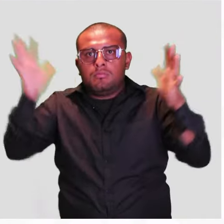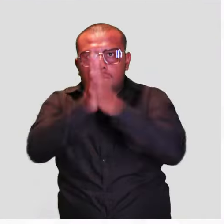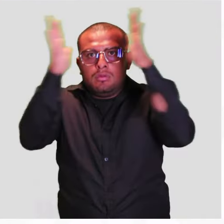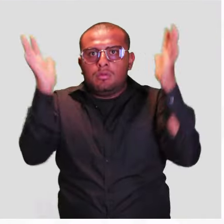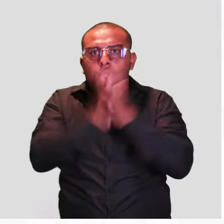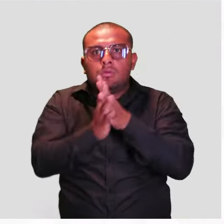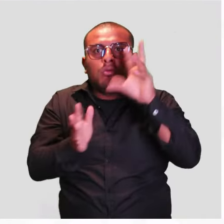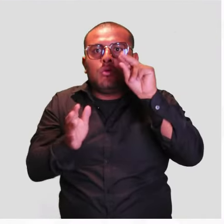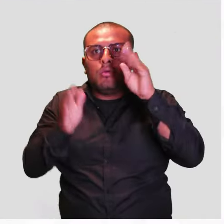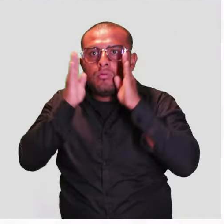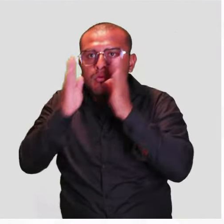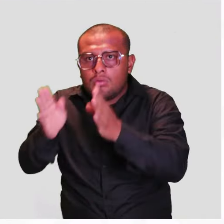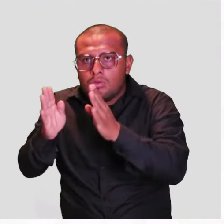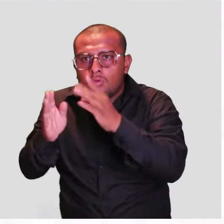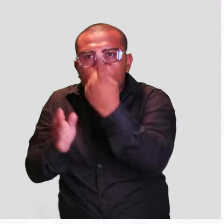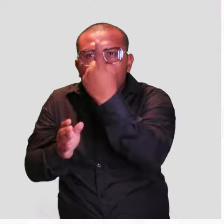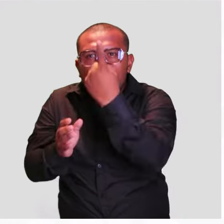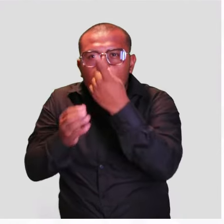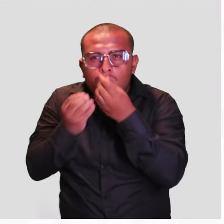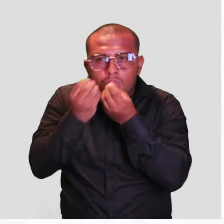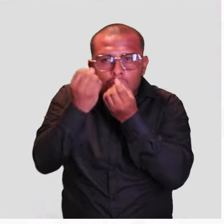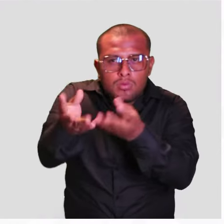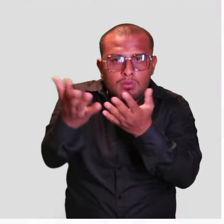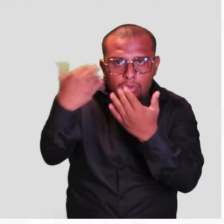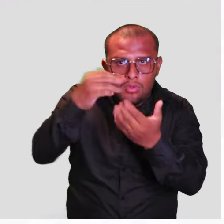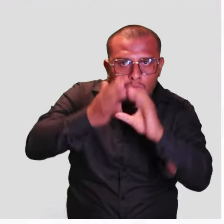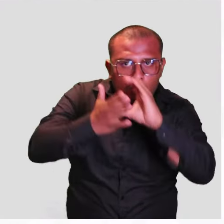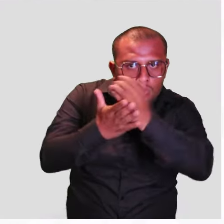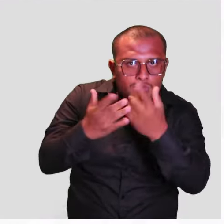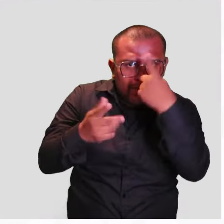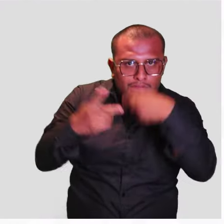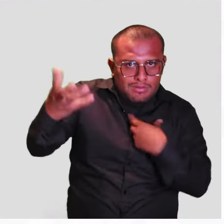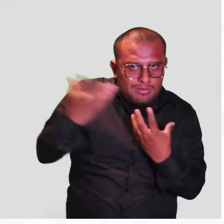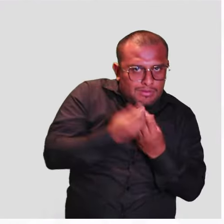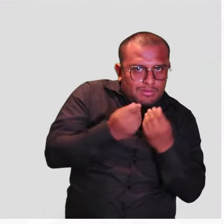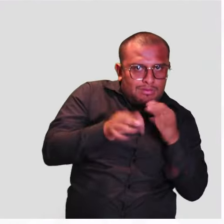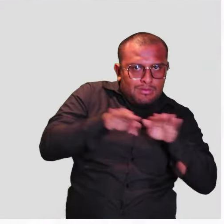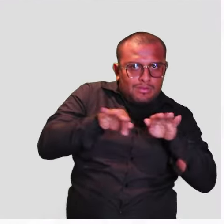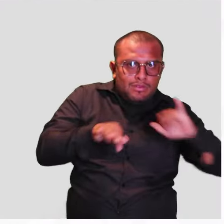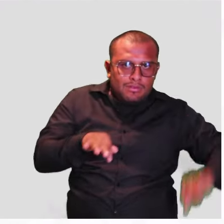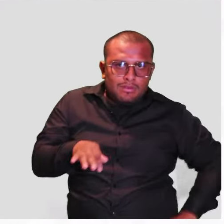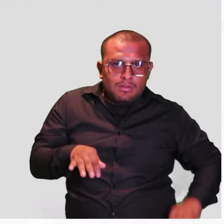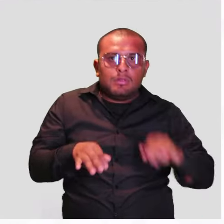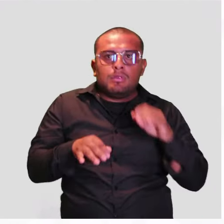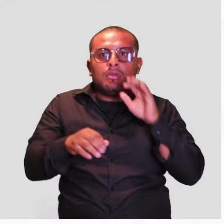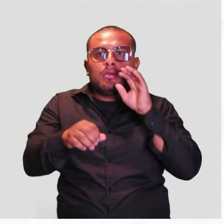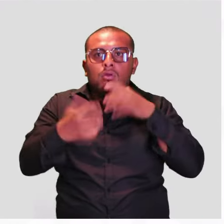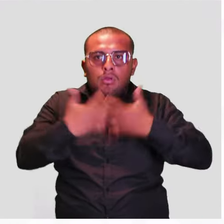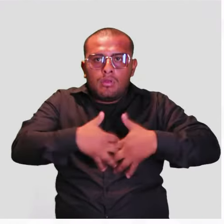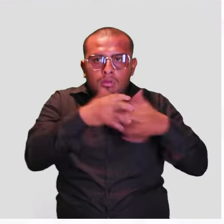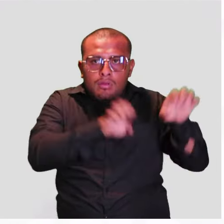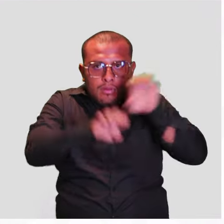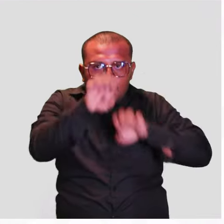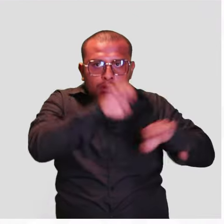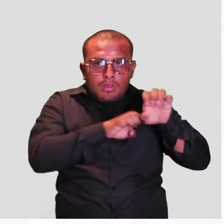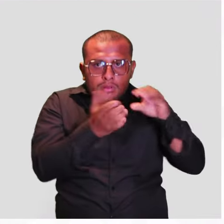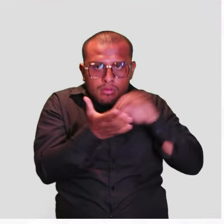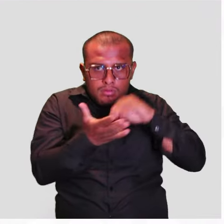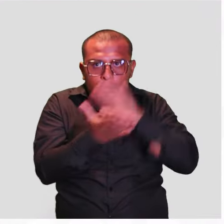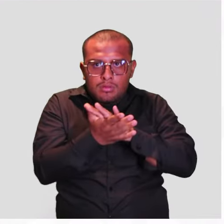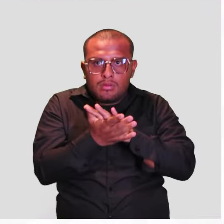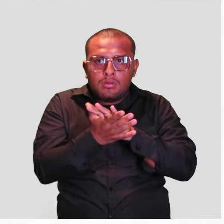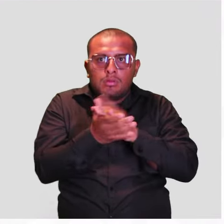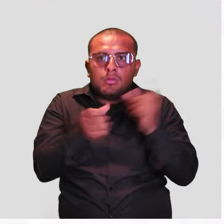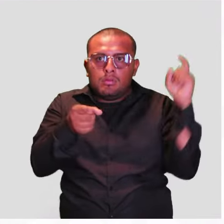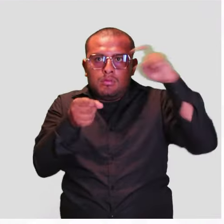sin pedir garantías a favor del ayuntamiento. Contratos con empresas que no están registradas en el